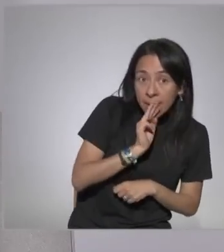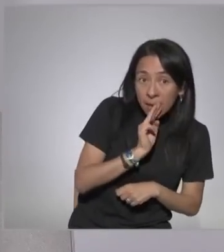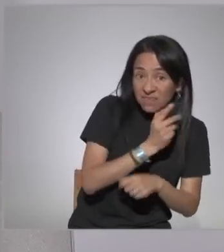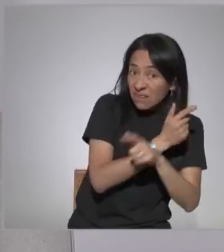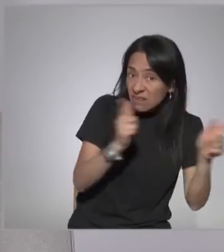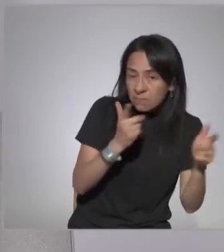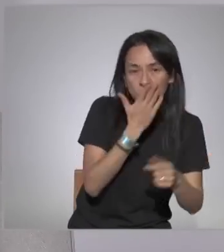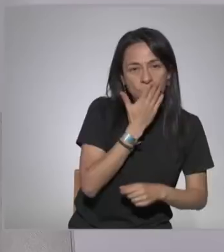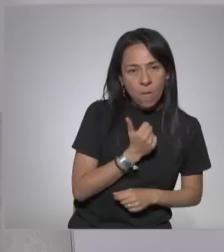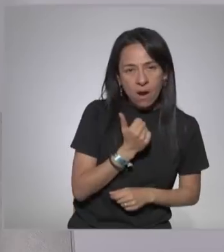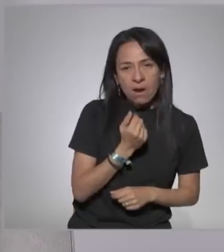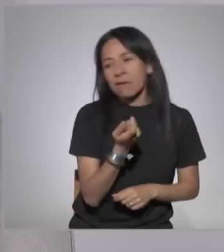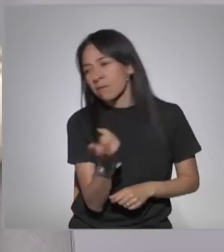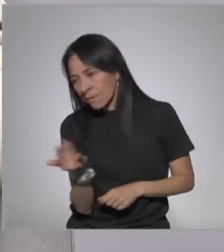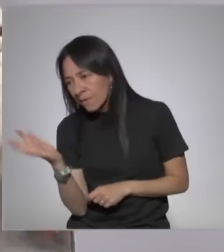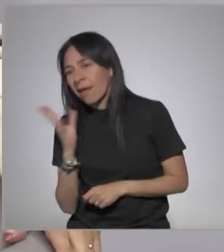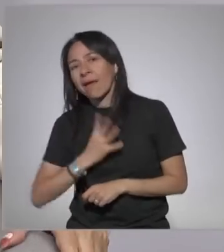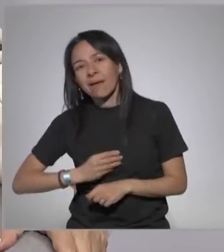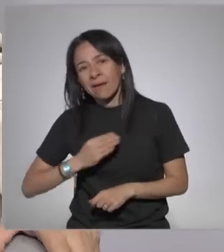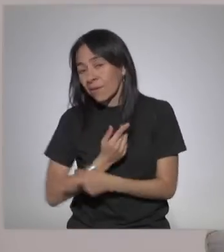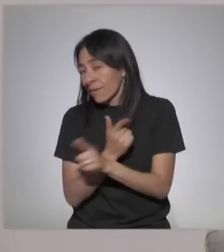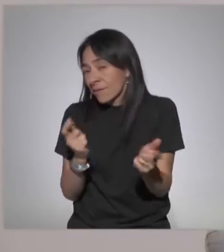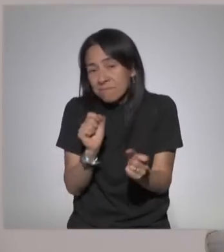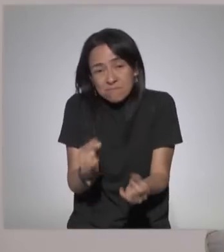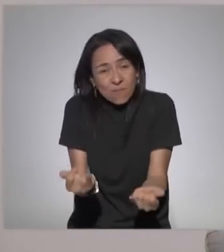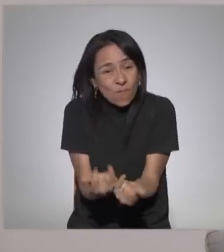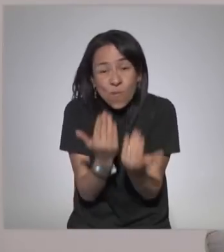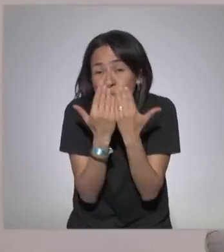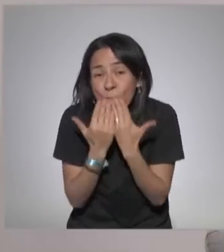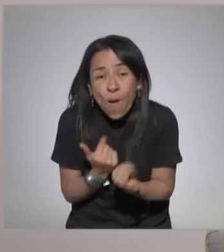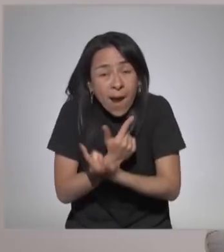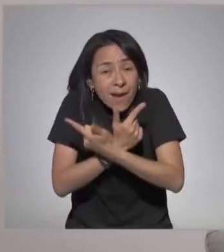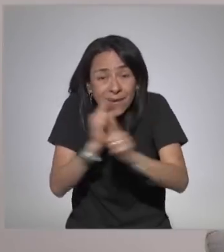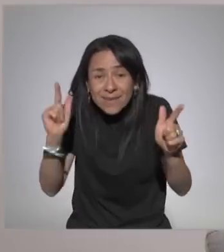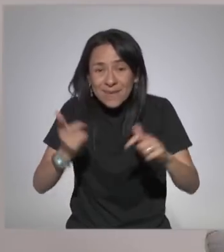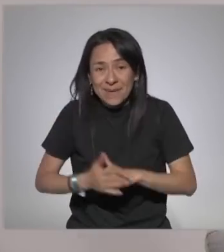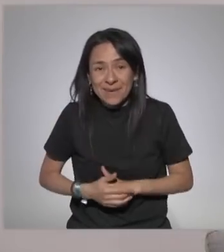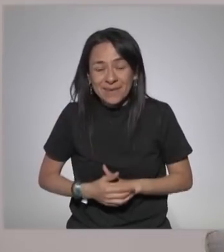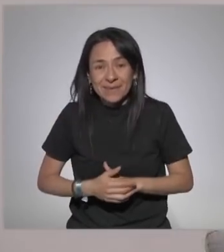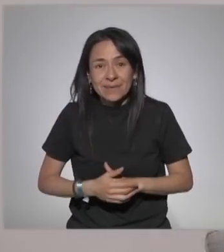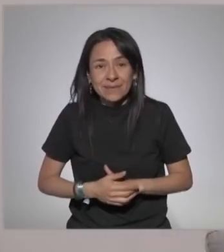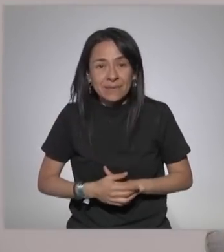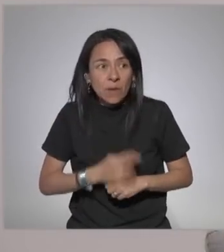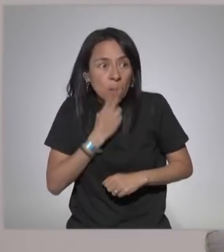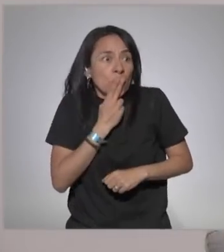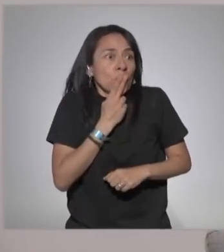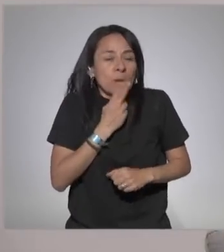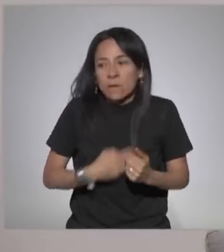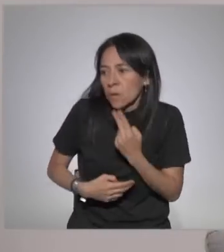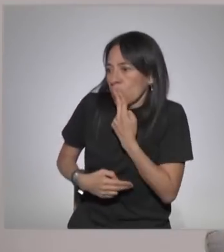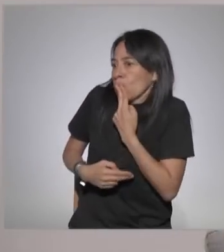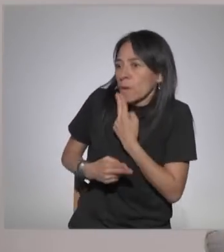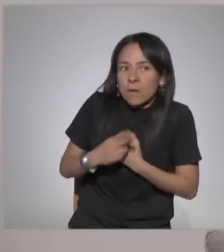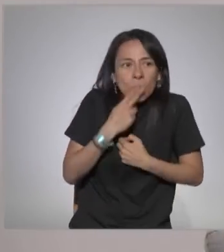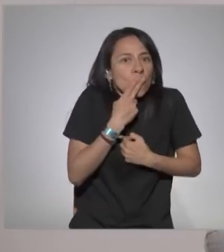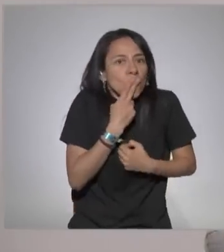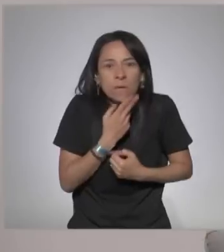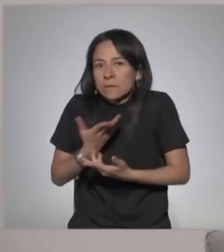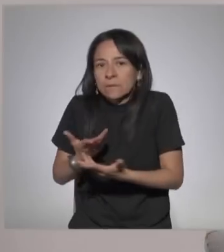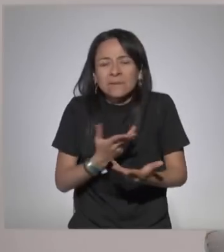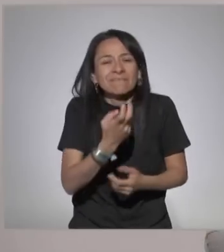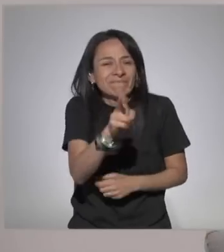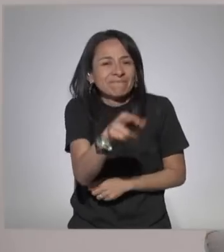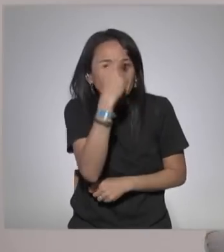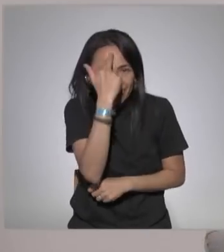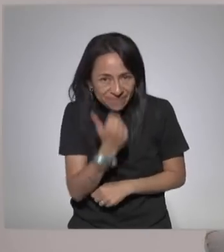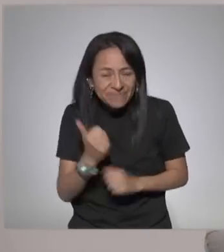hijos, hijas, hijes. Y sabes, creo que esto que mencionas se relaciona mucho con algo que se escucha mucho allá afuera y que es como que llega